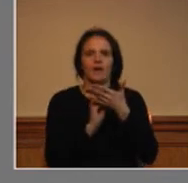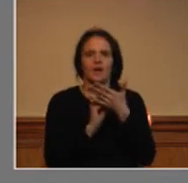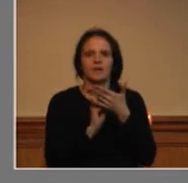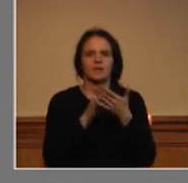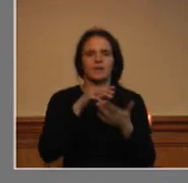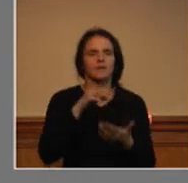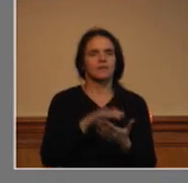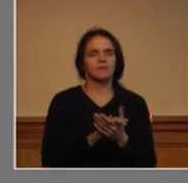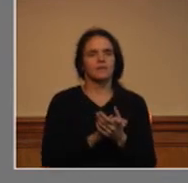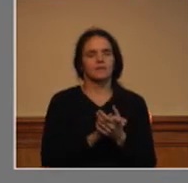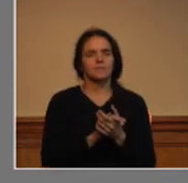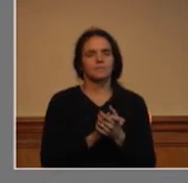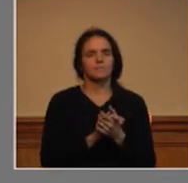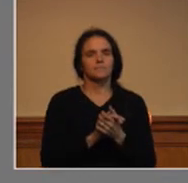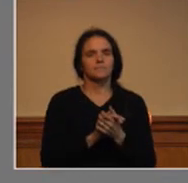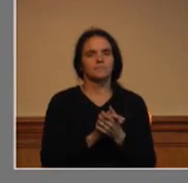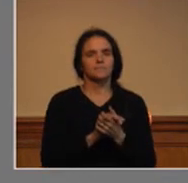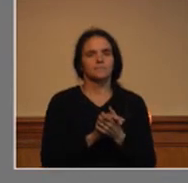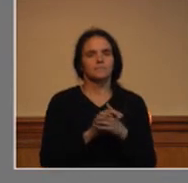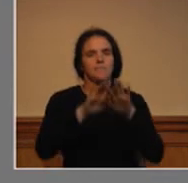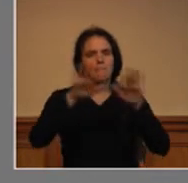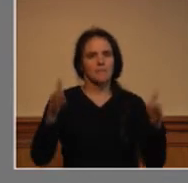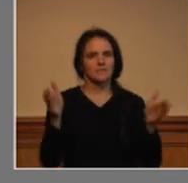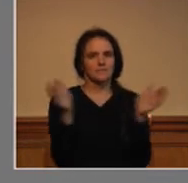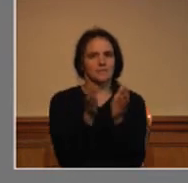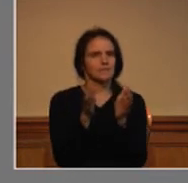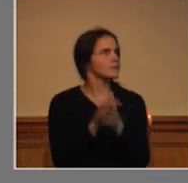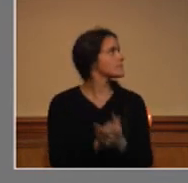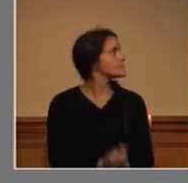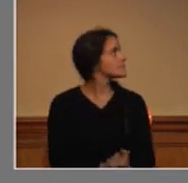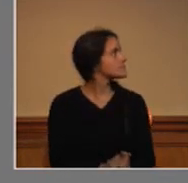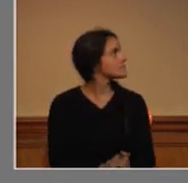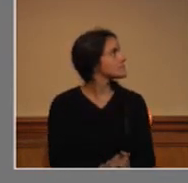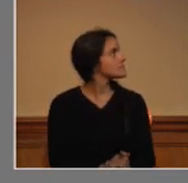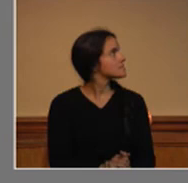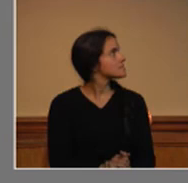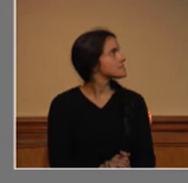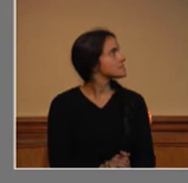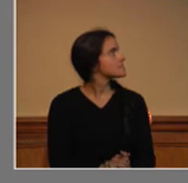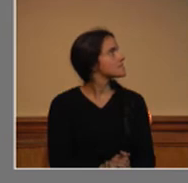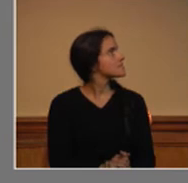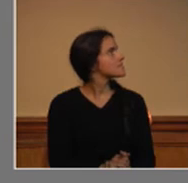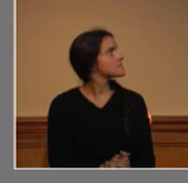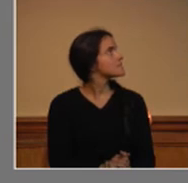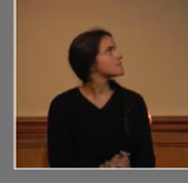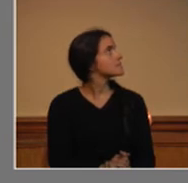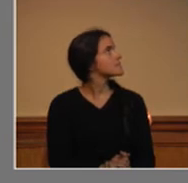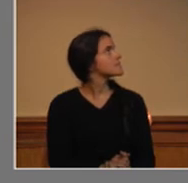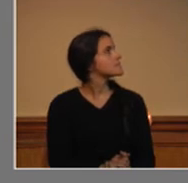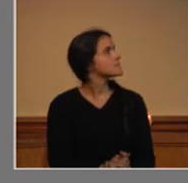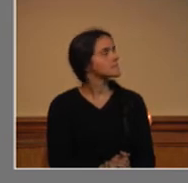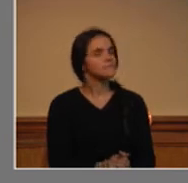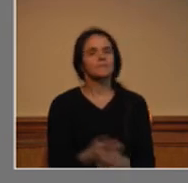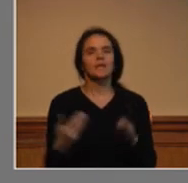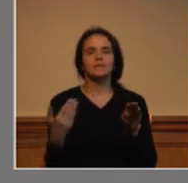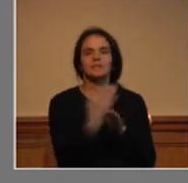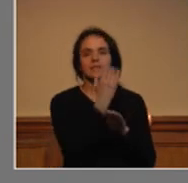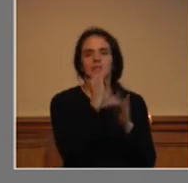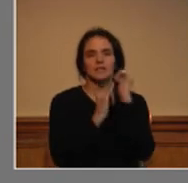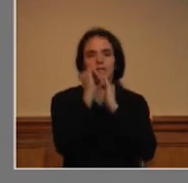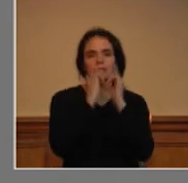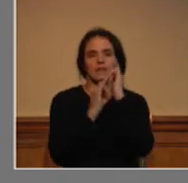a la... Bueno, aquí el ahí sí, volvemos al inicio. Nosotros entramos a